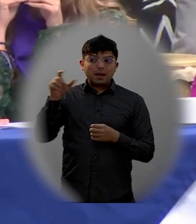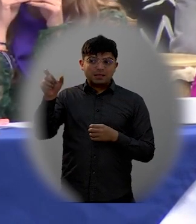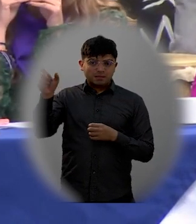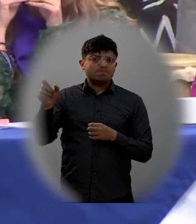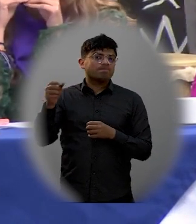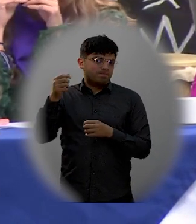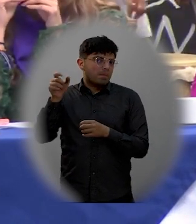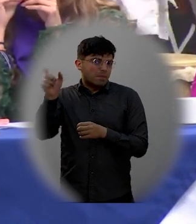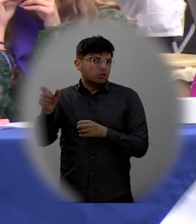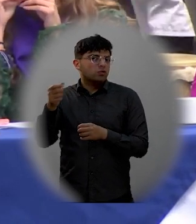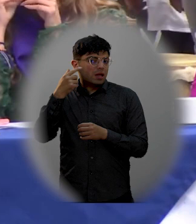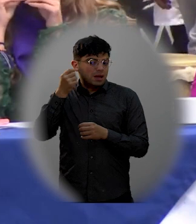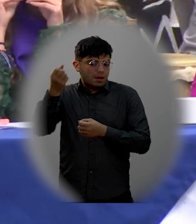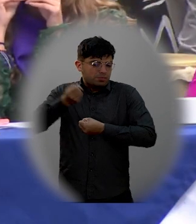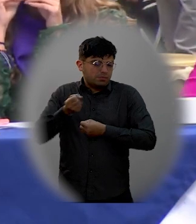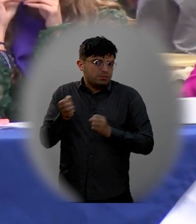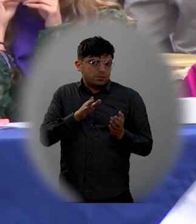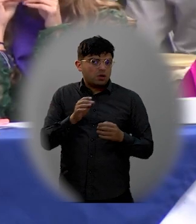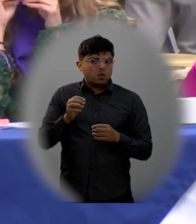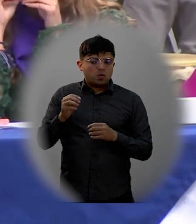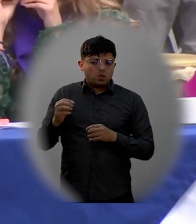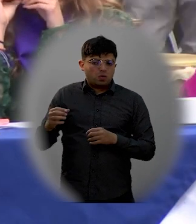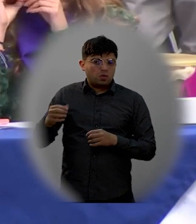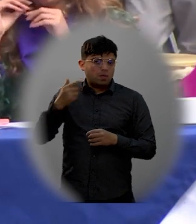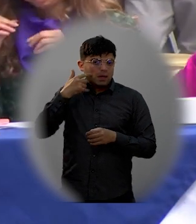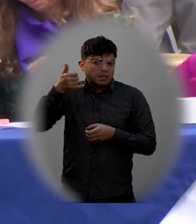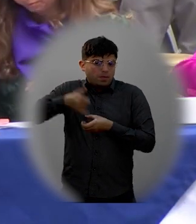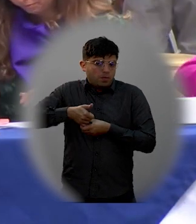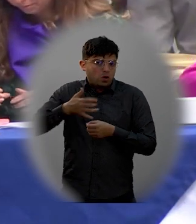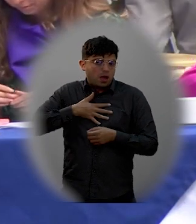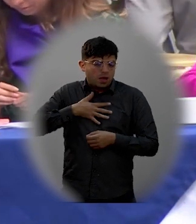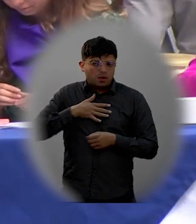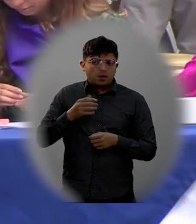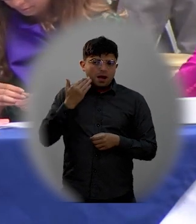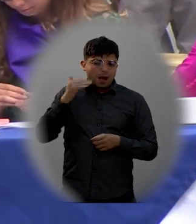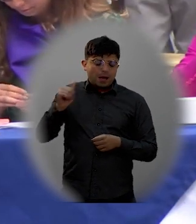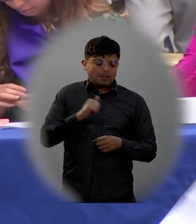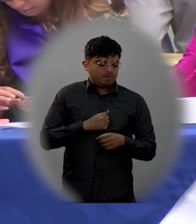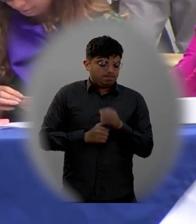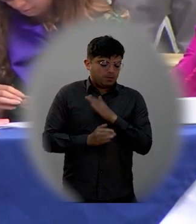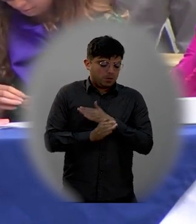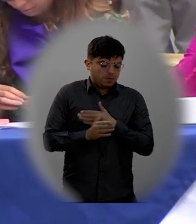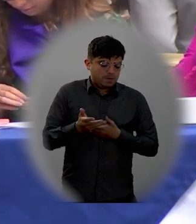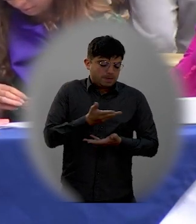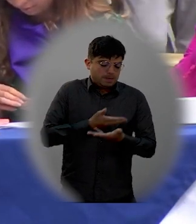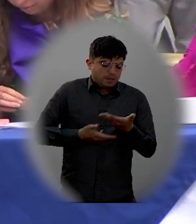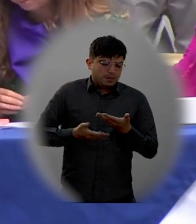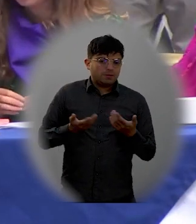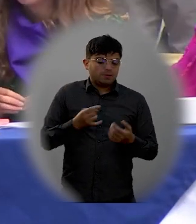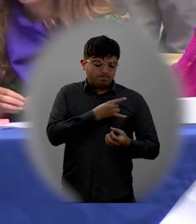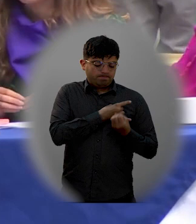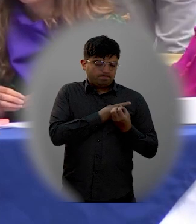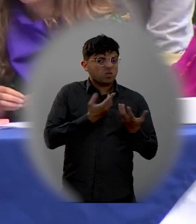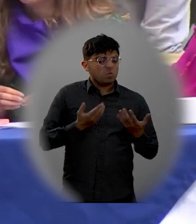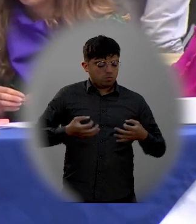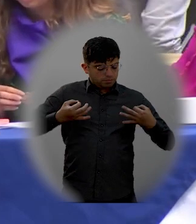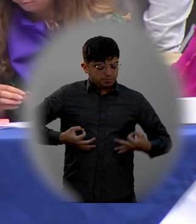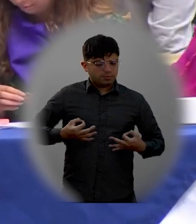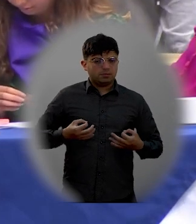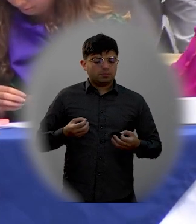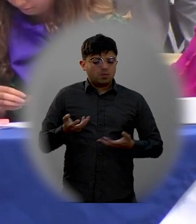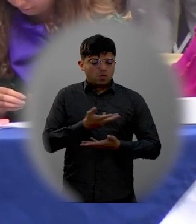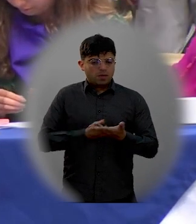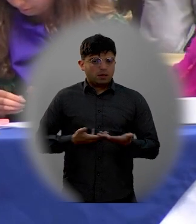con su pues con su abusador, con su violador, y no hay garantías de habitar esta universidad. Entonces, lo que ha hecho la juntanza